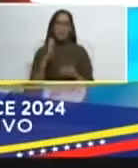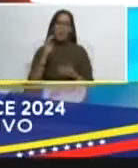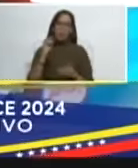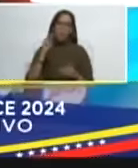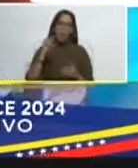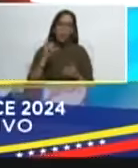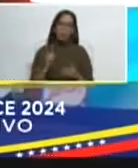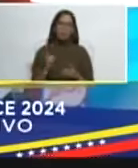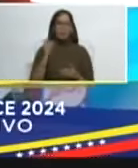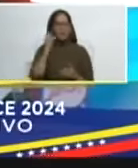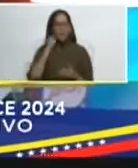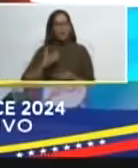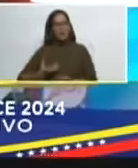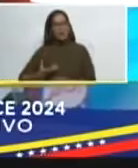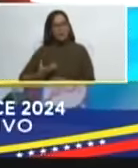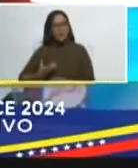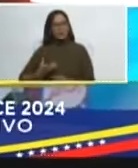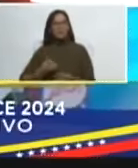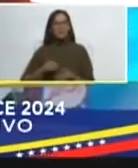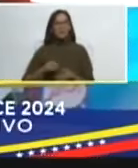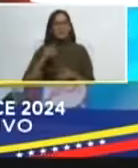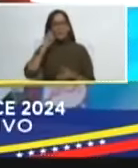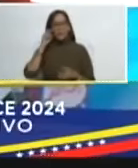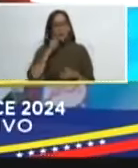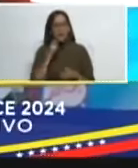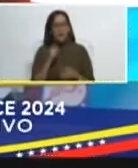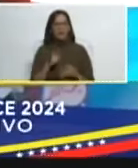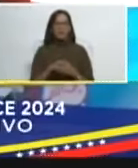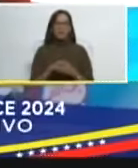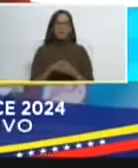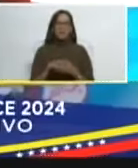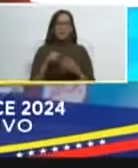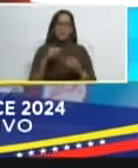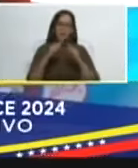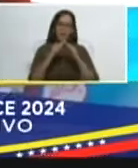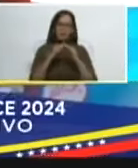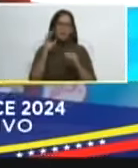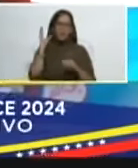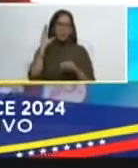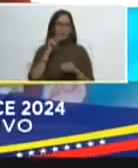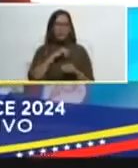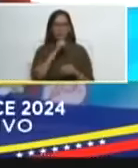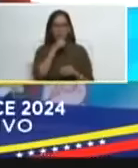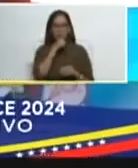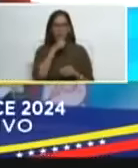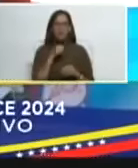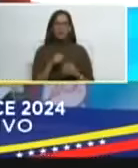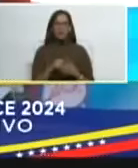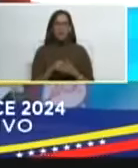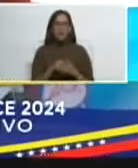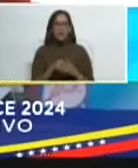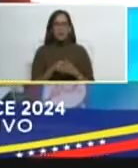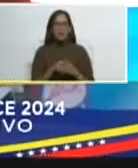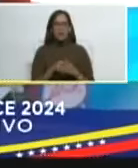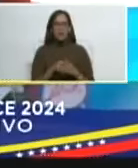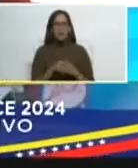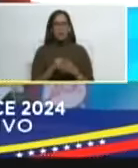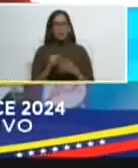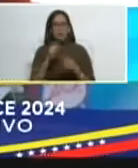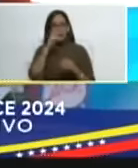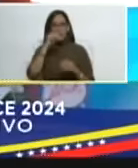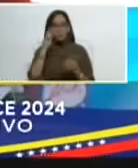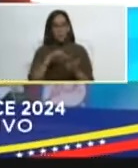la mujer lactante, para el embarazo materno, para los hogares de la patria, para nuestros viejitos, nuestras abuelas. En el